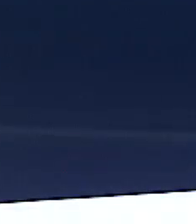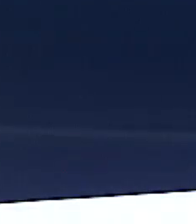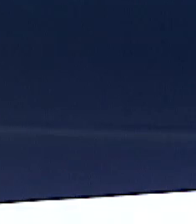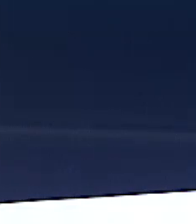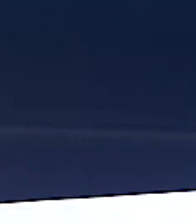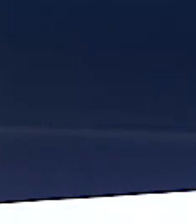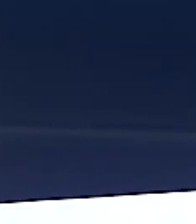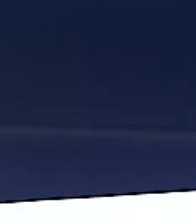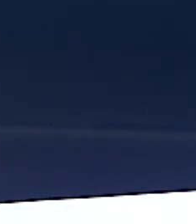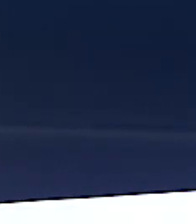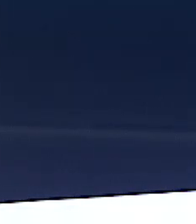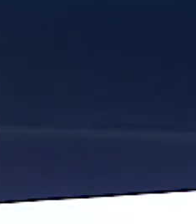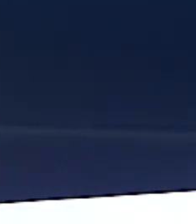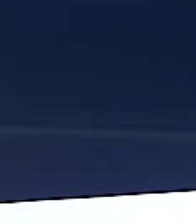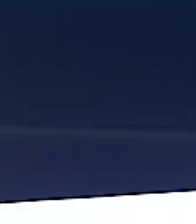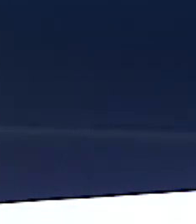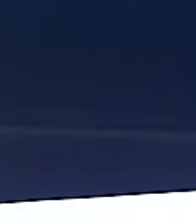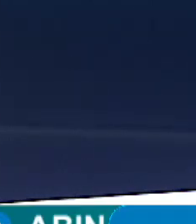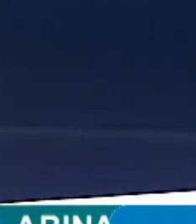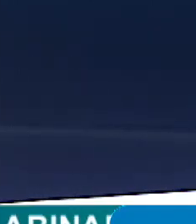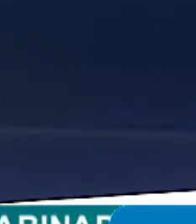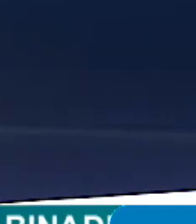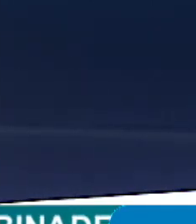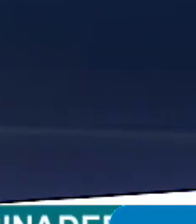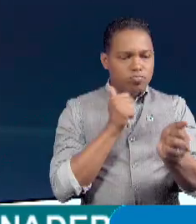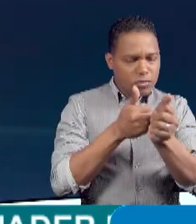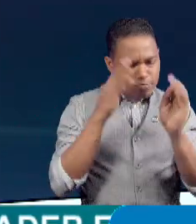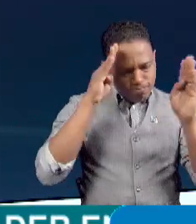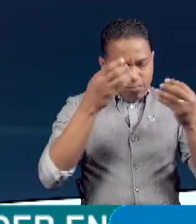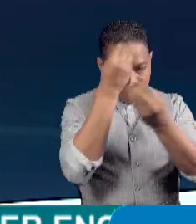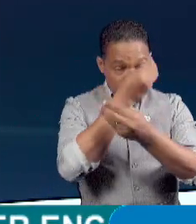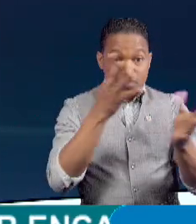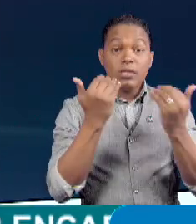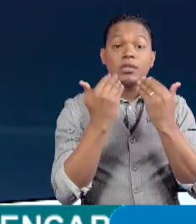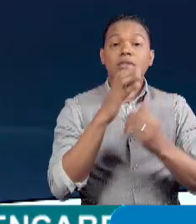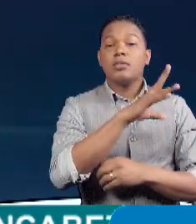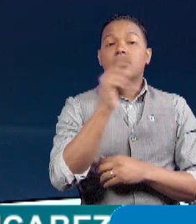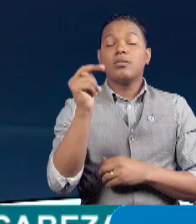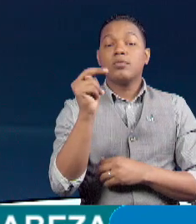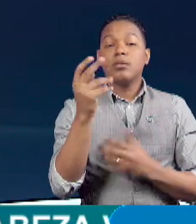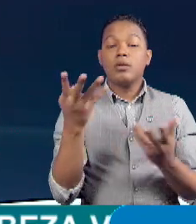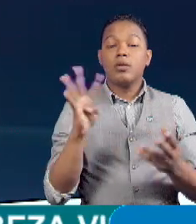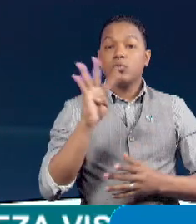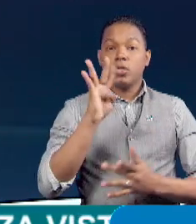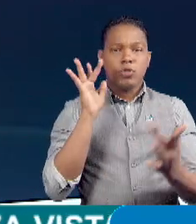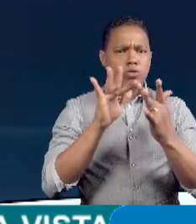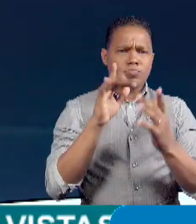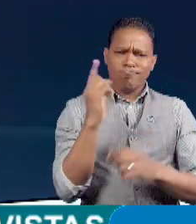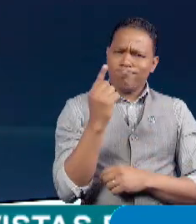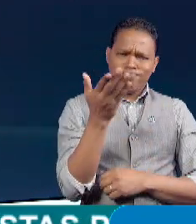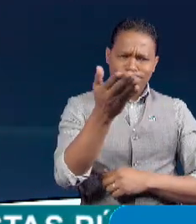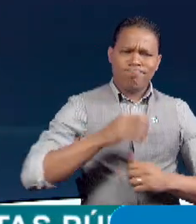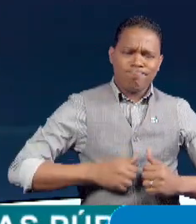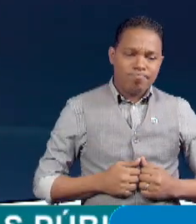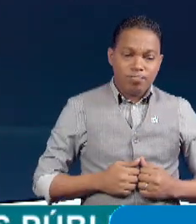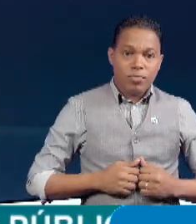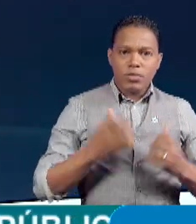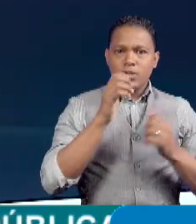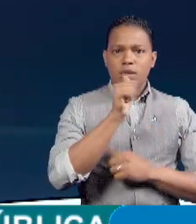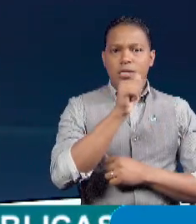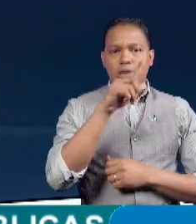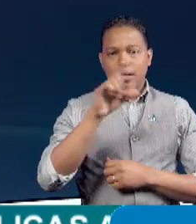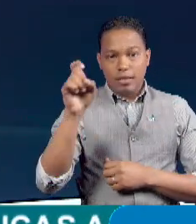Hola a todos, gracias por acompañarnos. Tiempo de actualizarles en materia informativa gracias a Central de Noticias, donde el 4, pues como siempre, conecta. Soy Alex